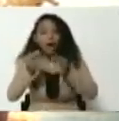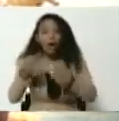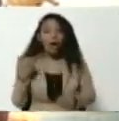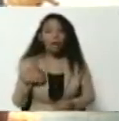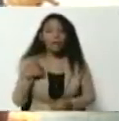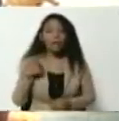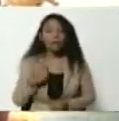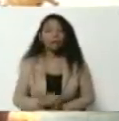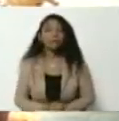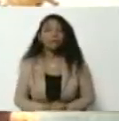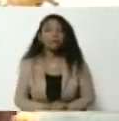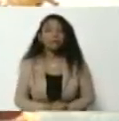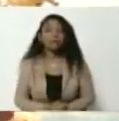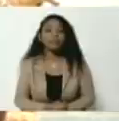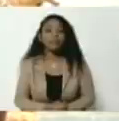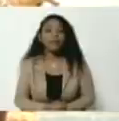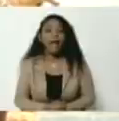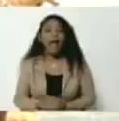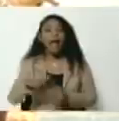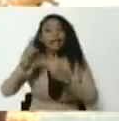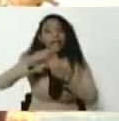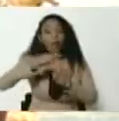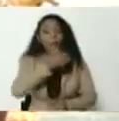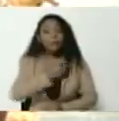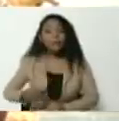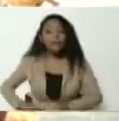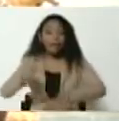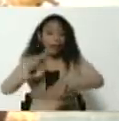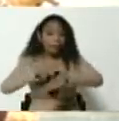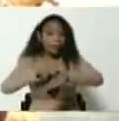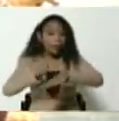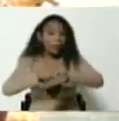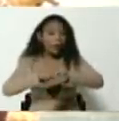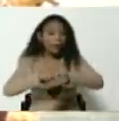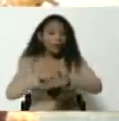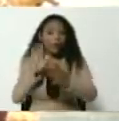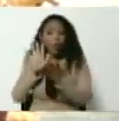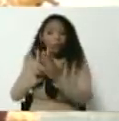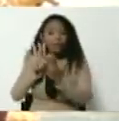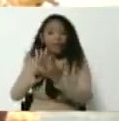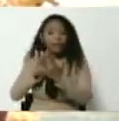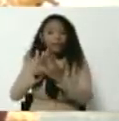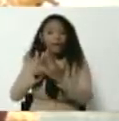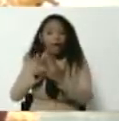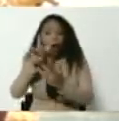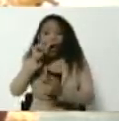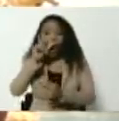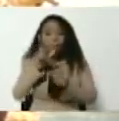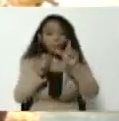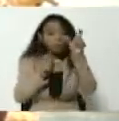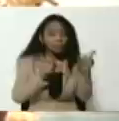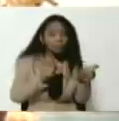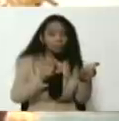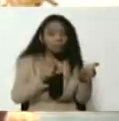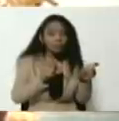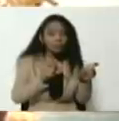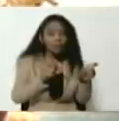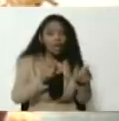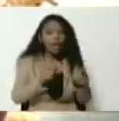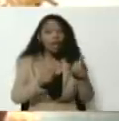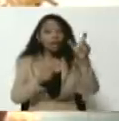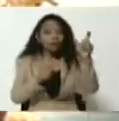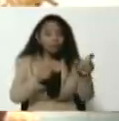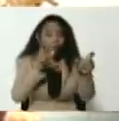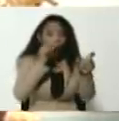Argentina. El tío del presidente de Paraguay contacta a Javier Troconis. Troconis